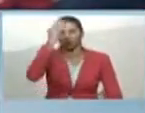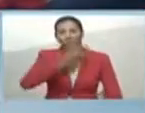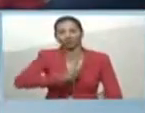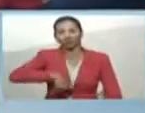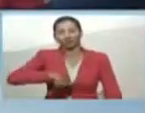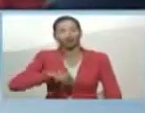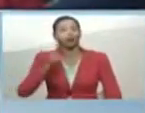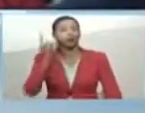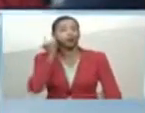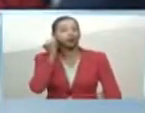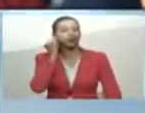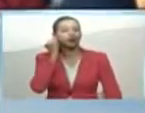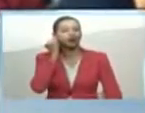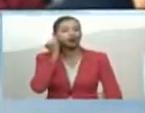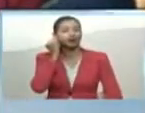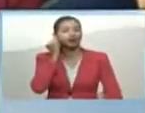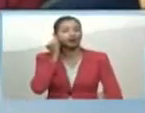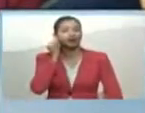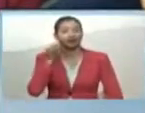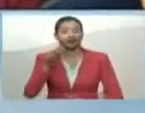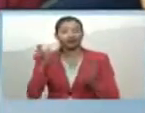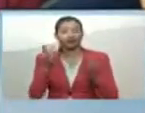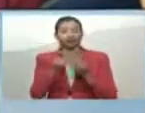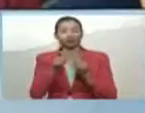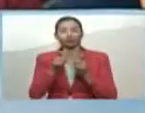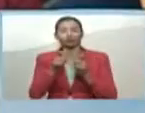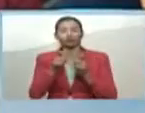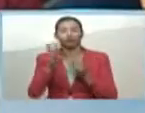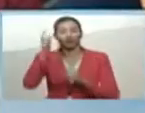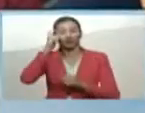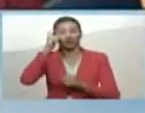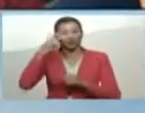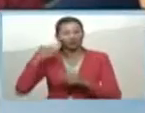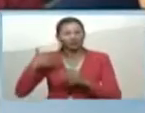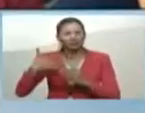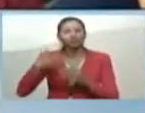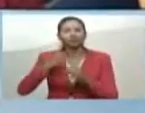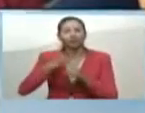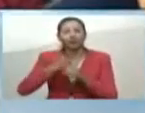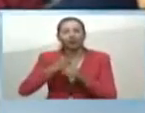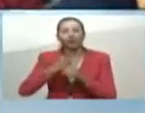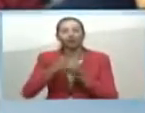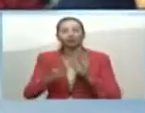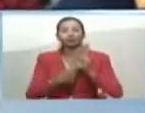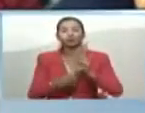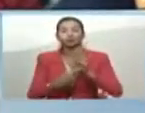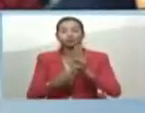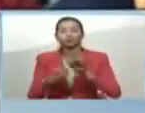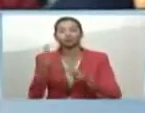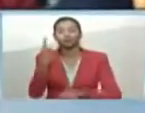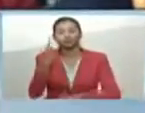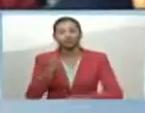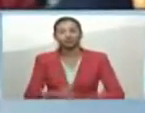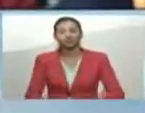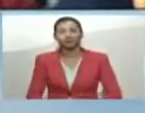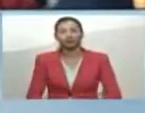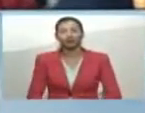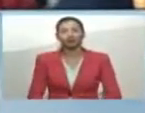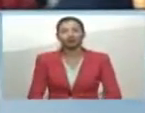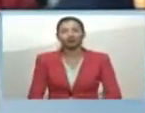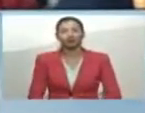de Mujeres, en esta sesión, durante todos estos días de trabajo, ha presentado, primero, presidente,